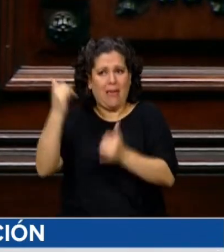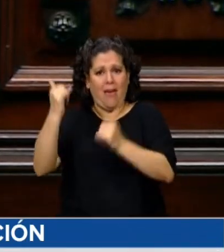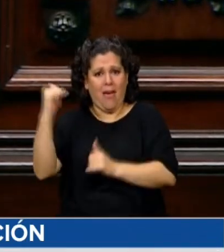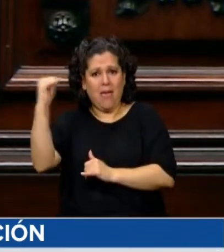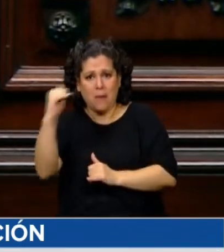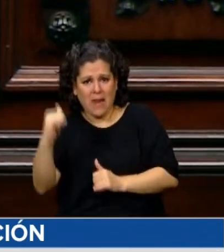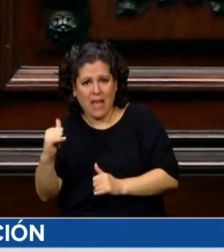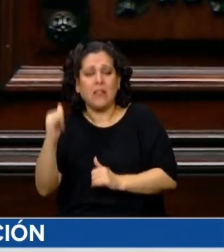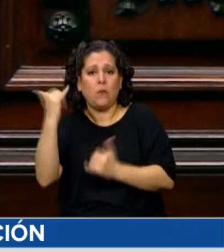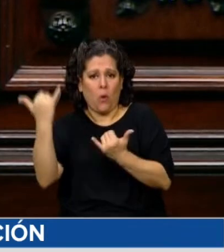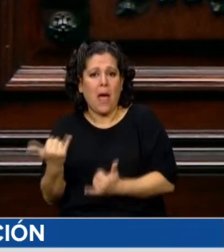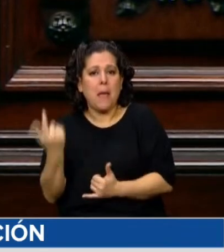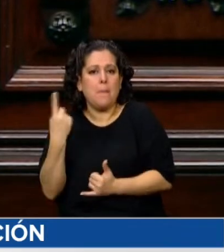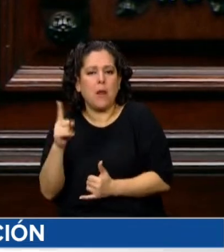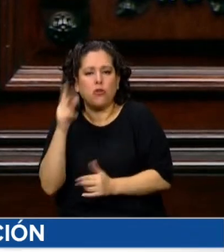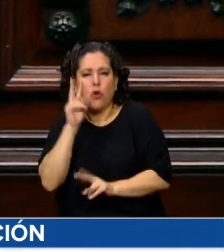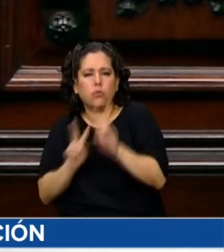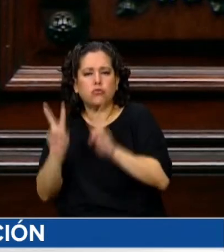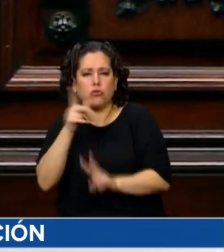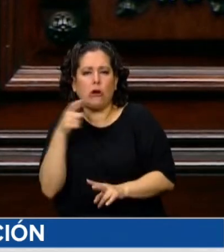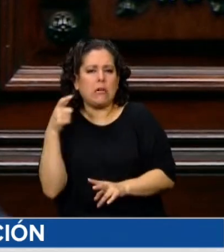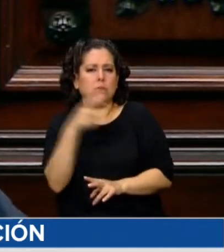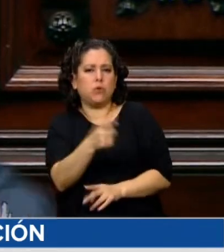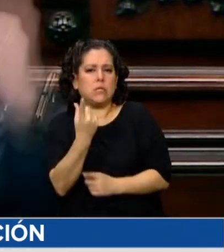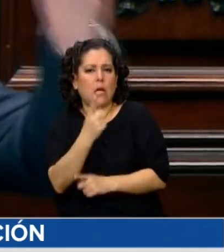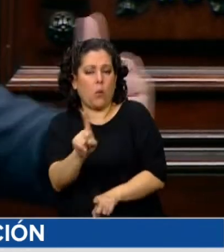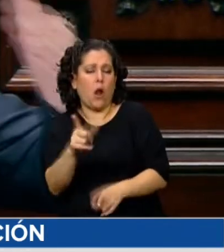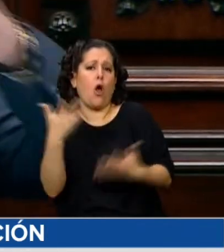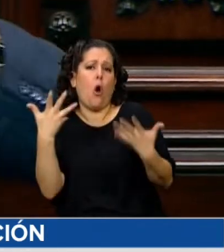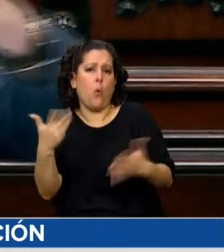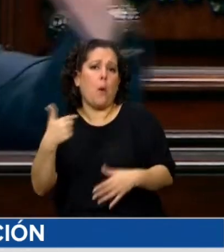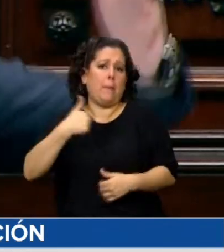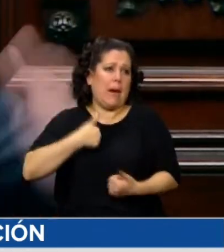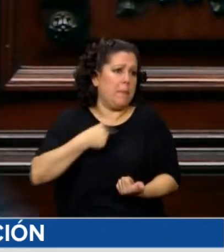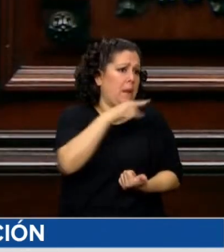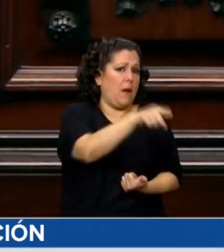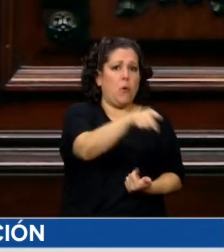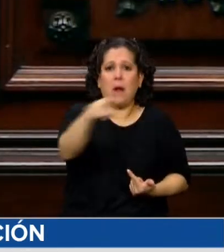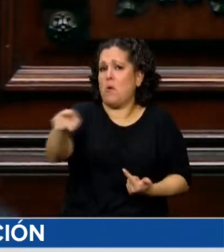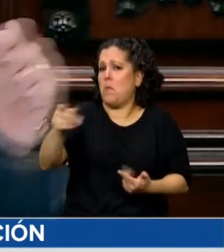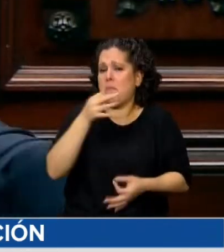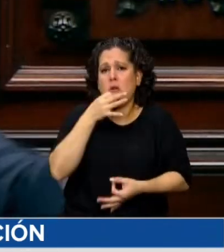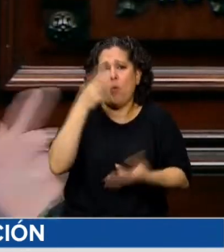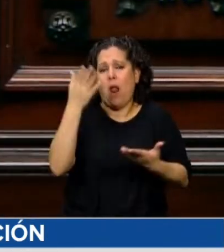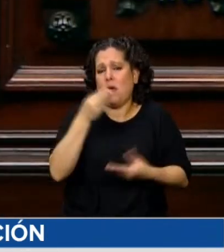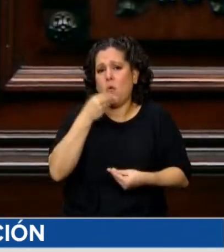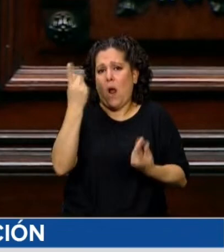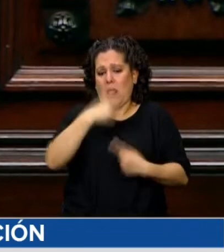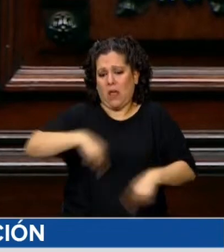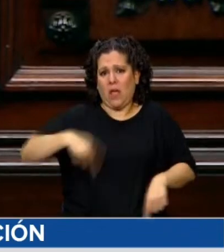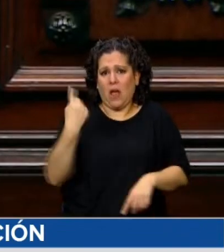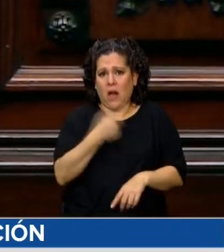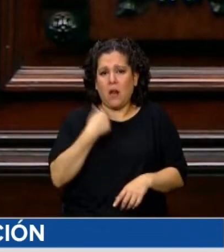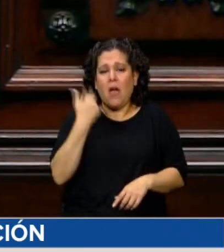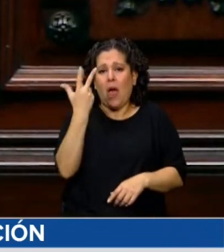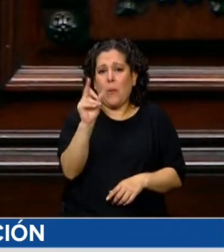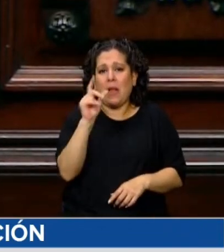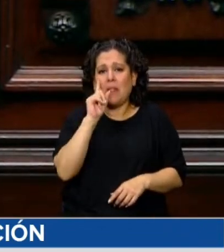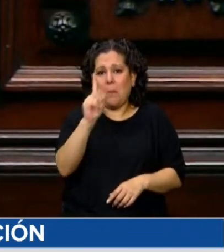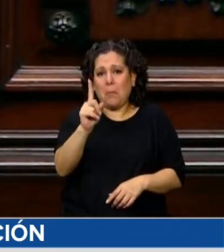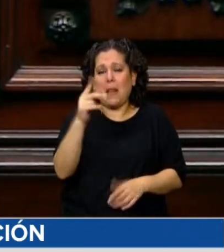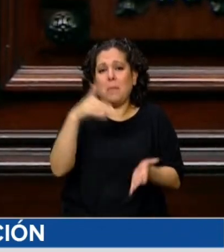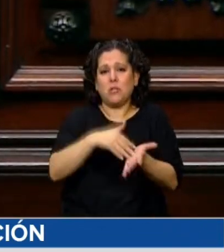encontrarle una respuesta. Claramente, para mí, para vos, para cualquiera de nosotros, gobernar con 20.000 millones de dólares